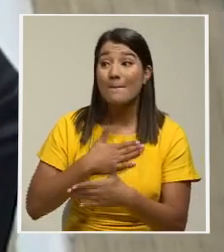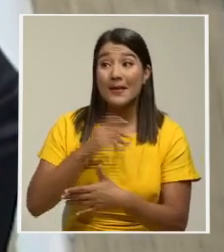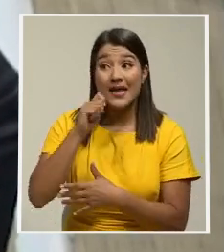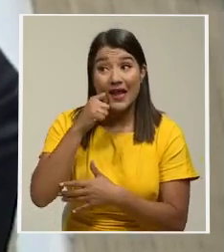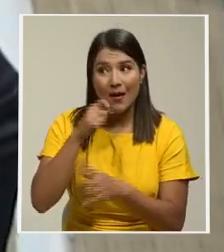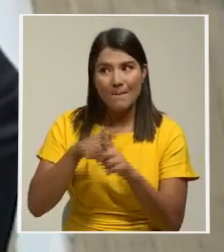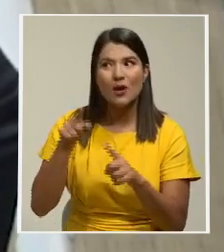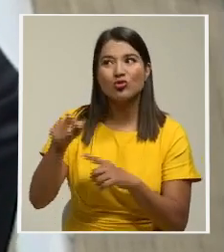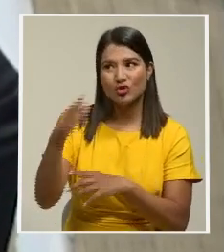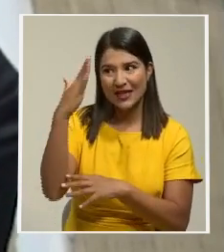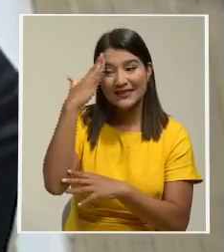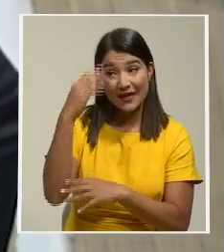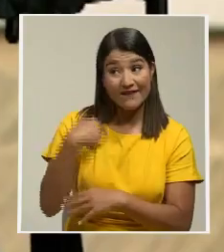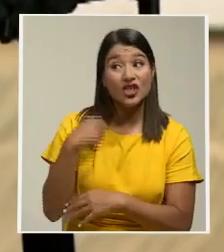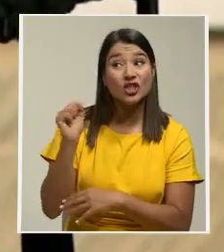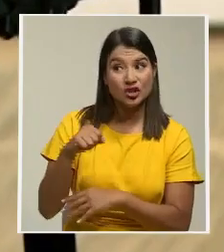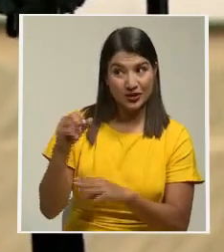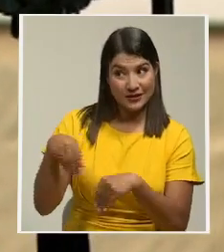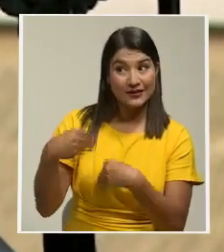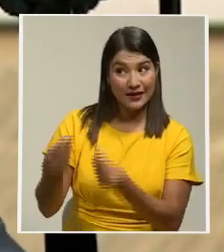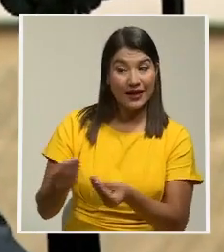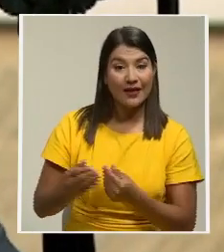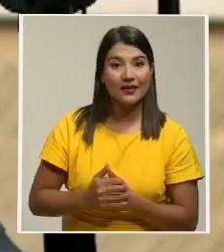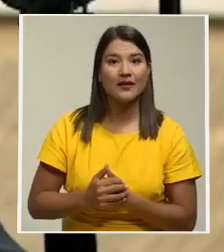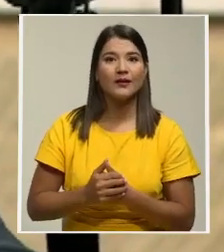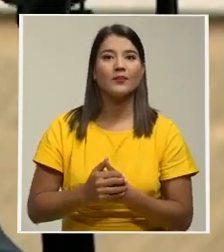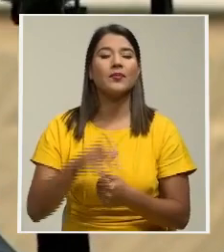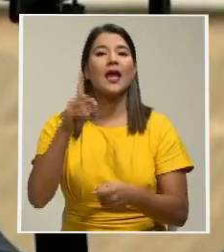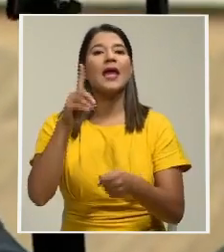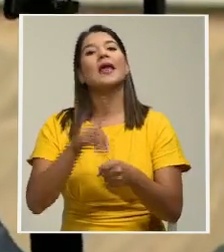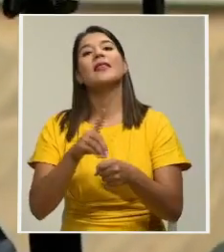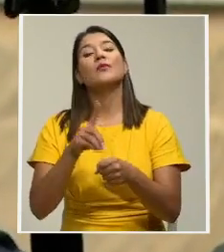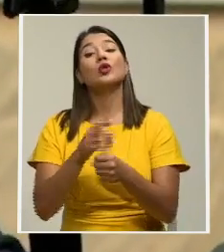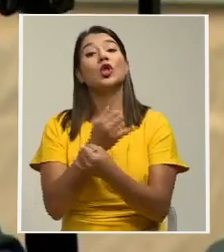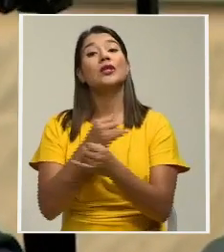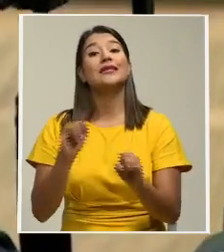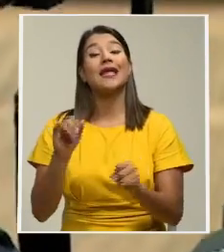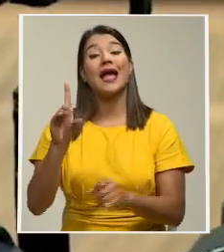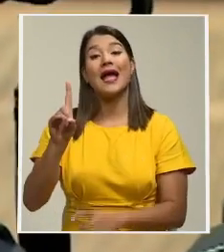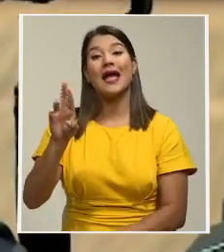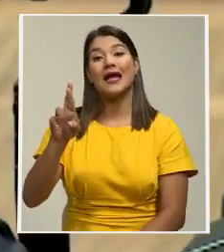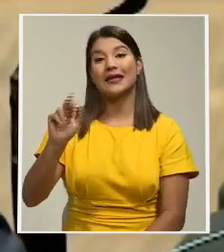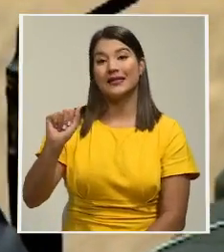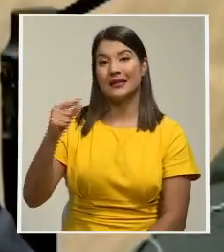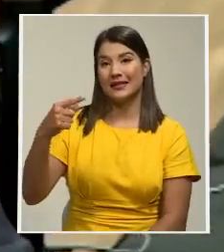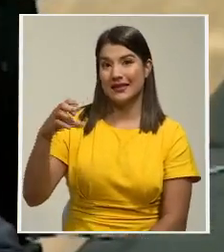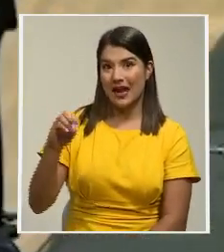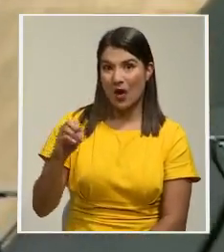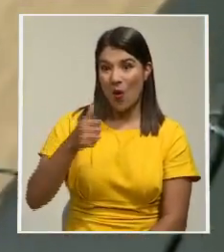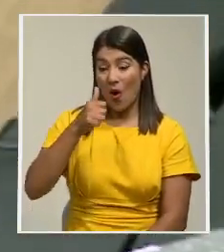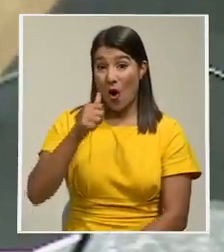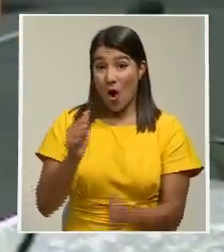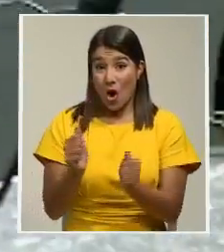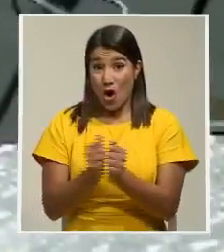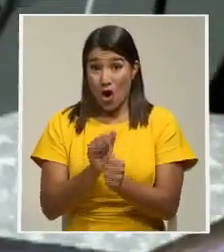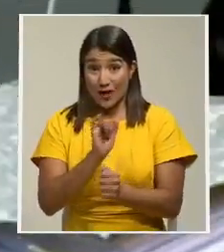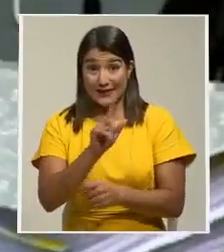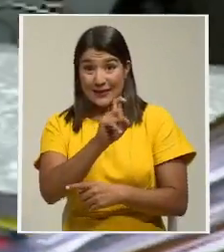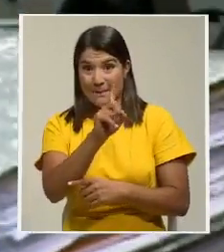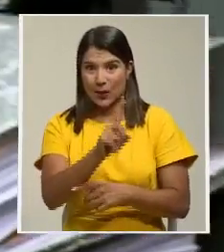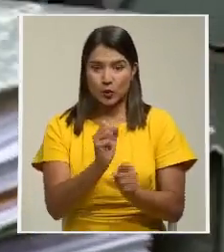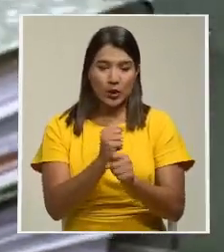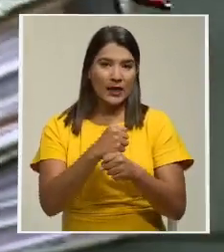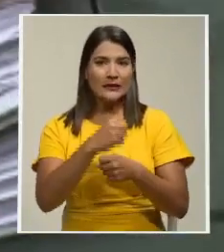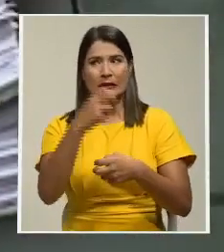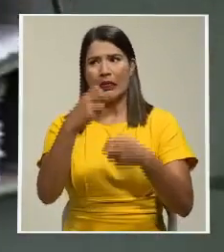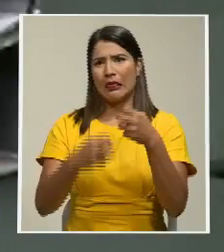sabía que sí las había compartido. Con estas palabras, el diputado independiente Dragos Dolanescu despertó la polémica sobre la posible filtración